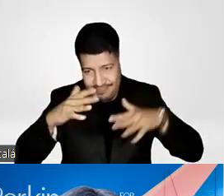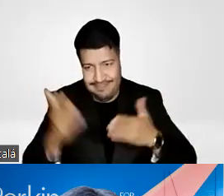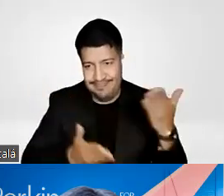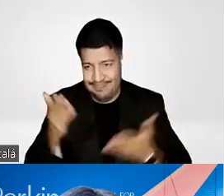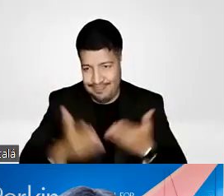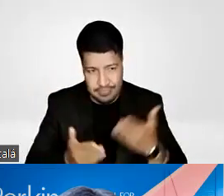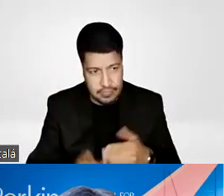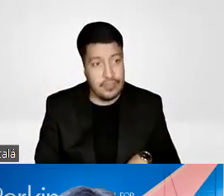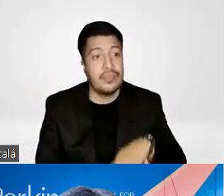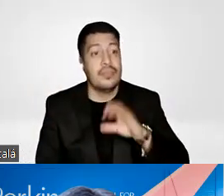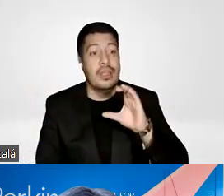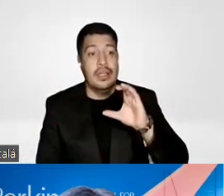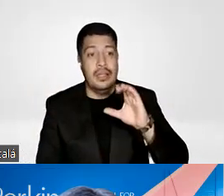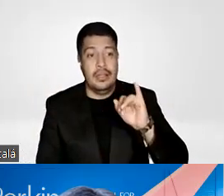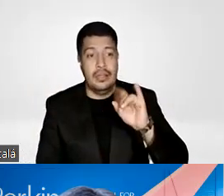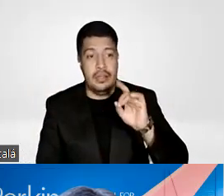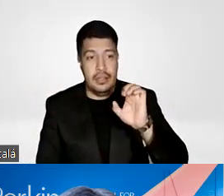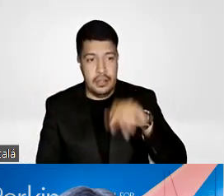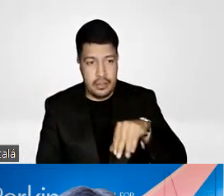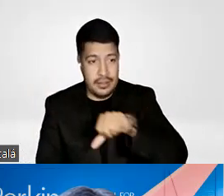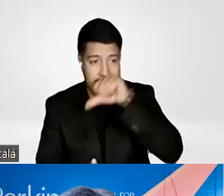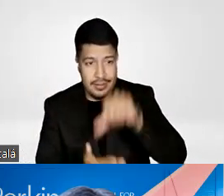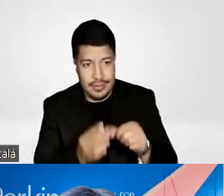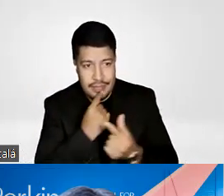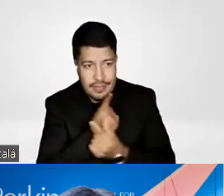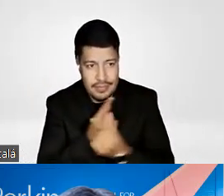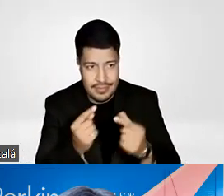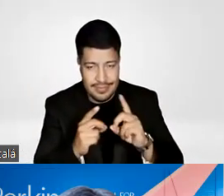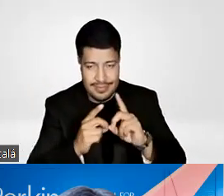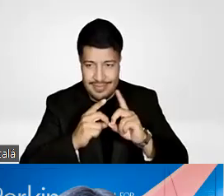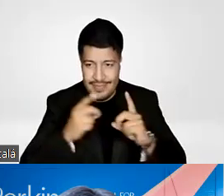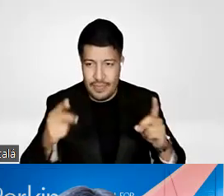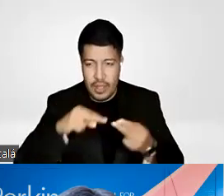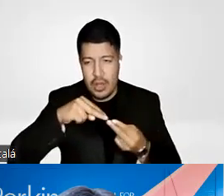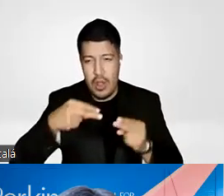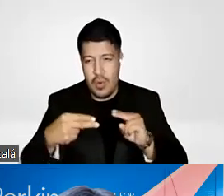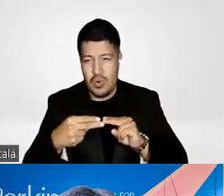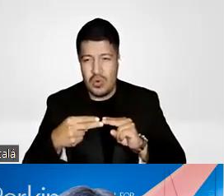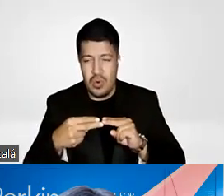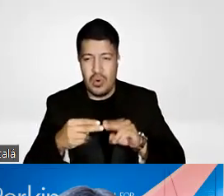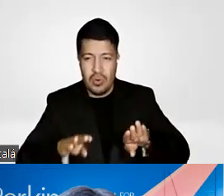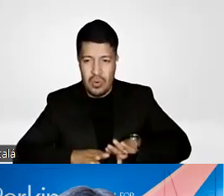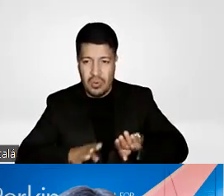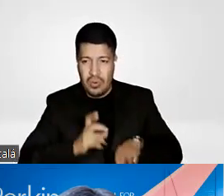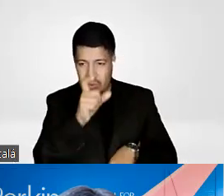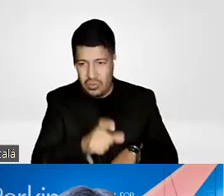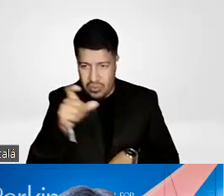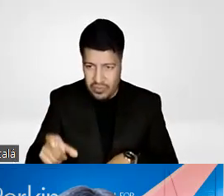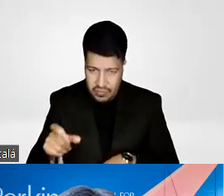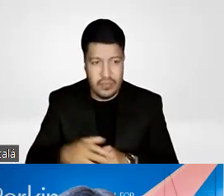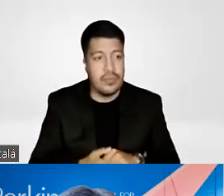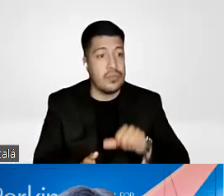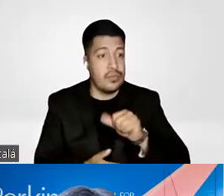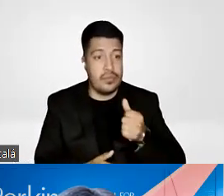para el Desarrollo Neuroconductual, y actualmente las clínicas de atención al neurodesarrollo, que estamos en